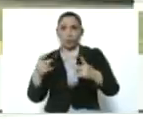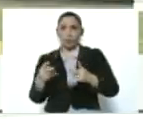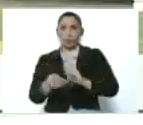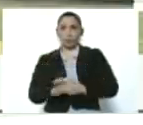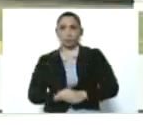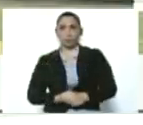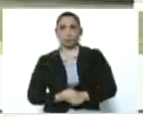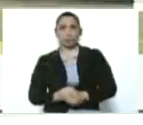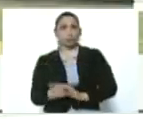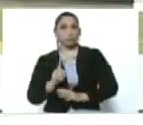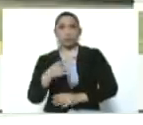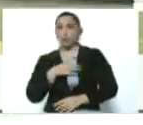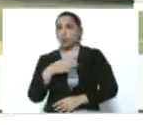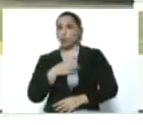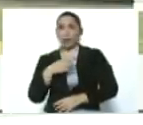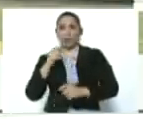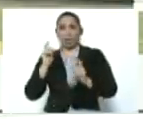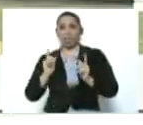guardia